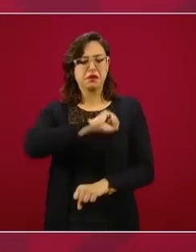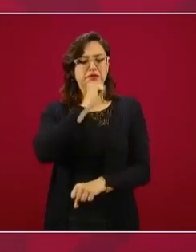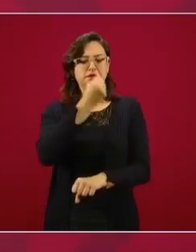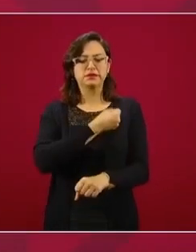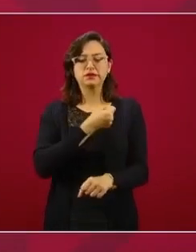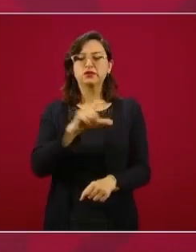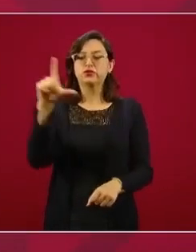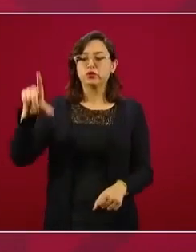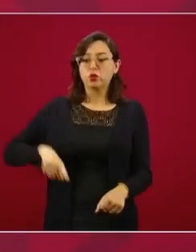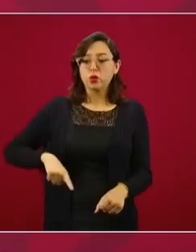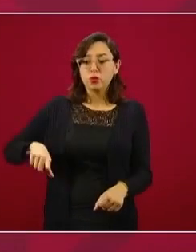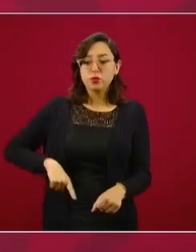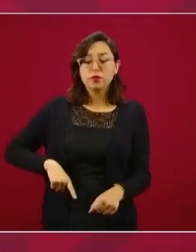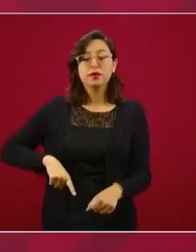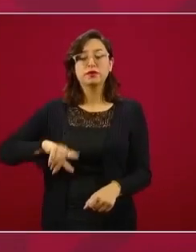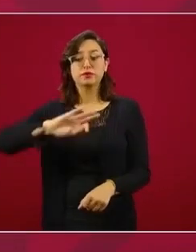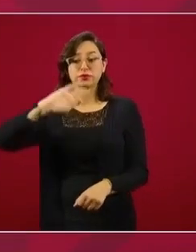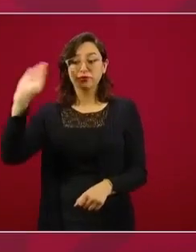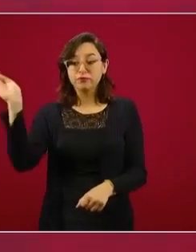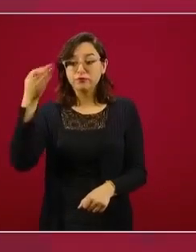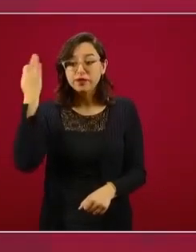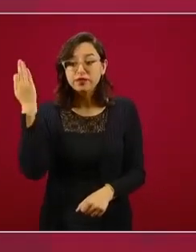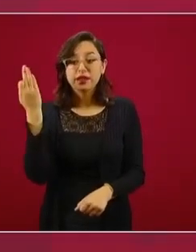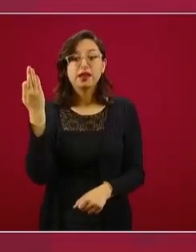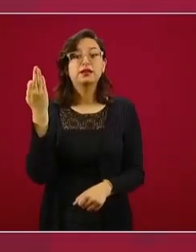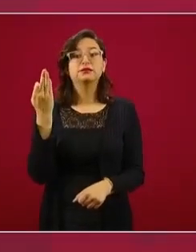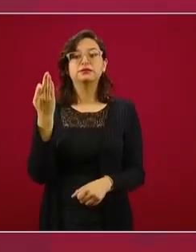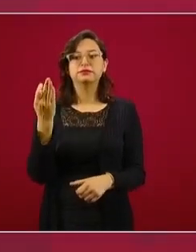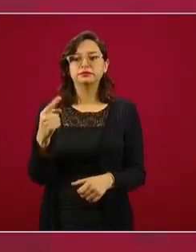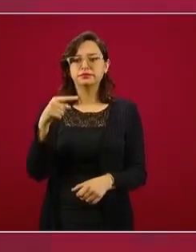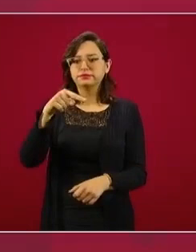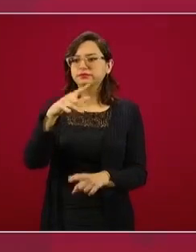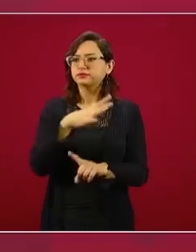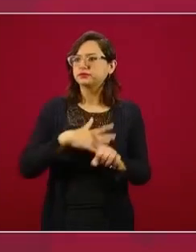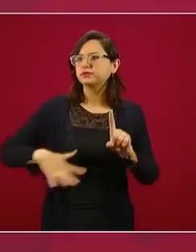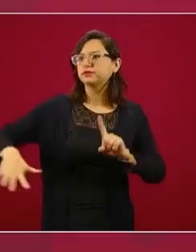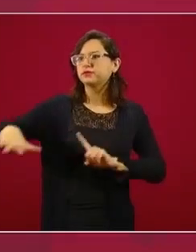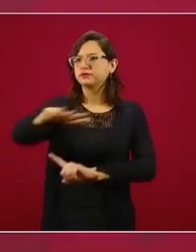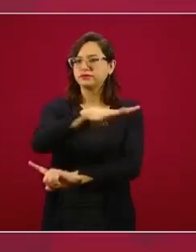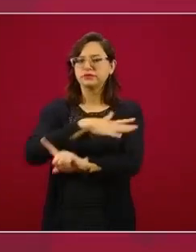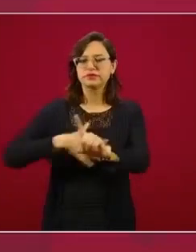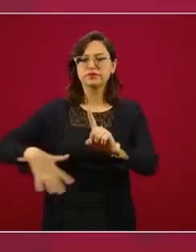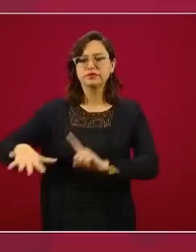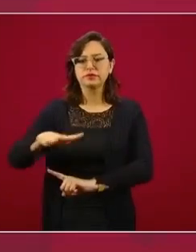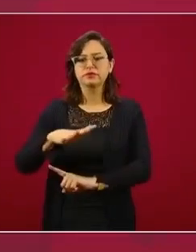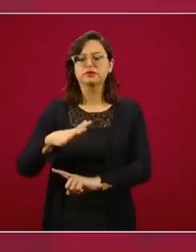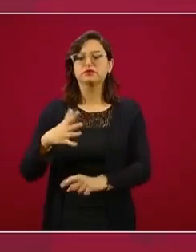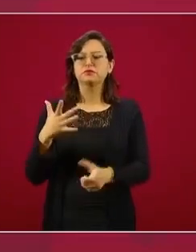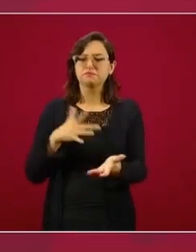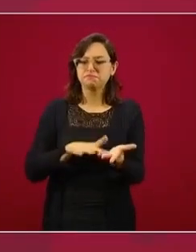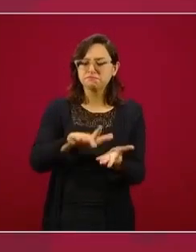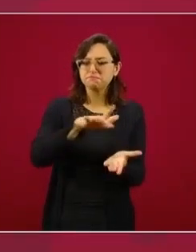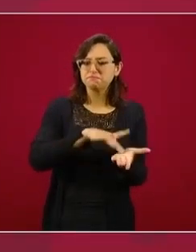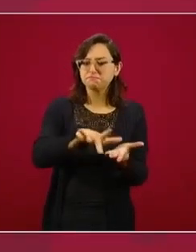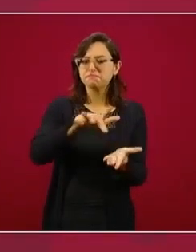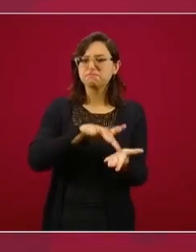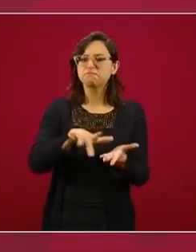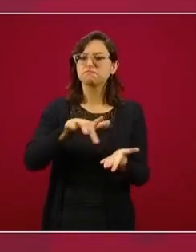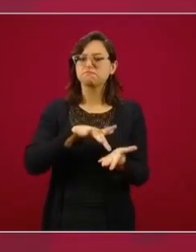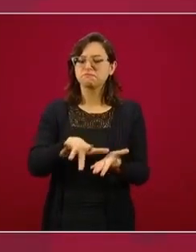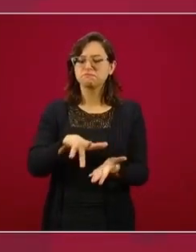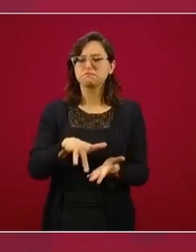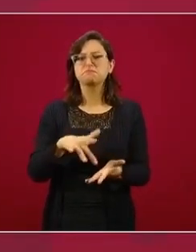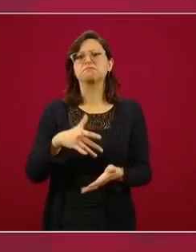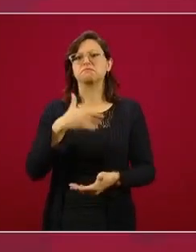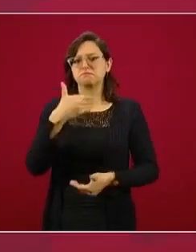lo que es el gobierno federal, dentro de lo que es esta gran sociedad que nos ha estado apoyando y desde luego formando